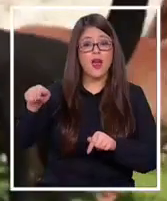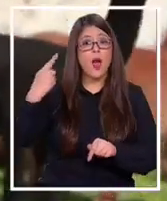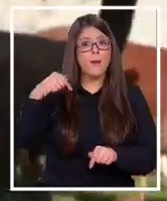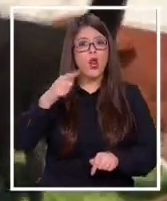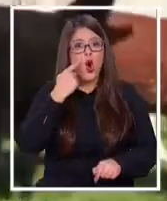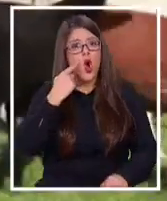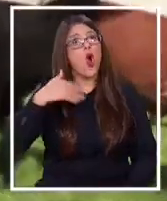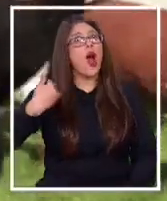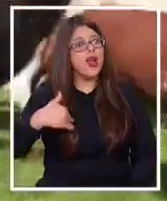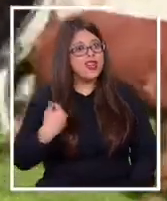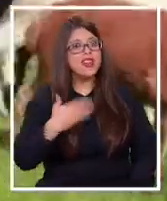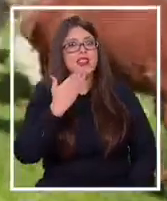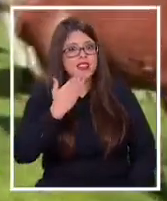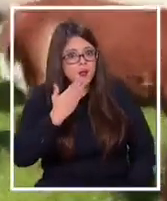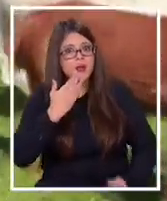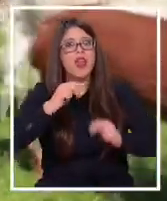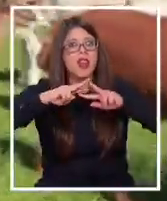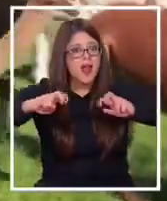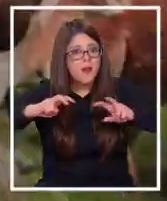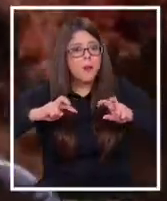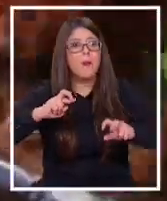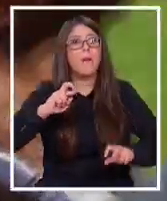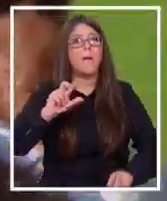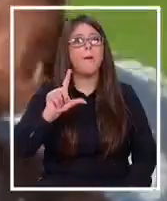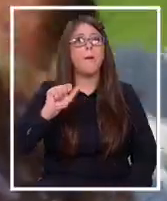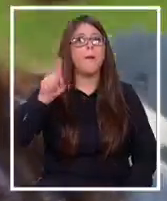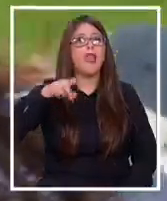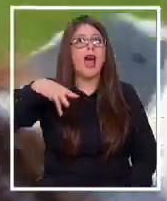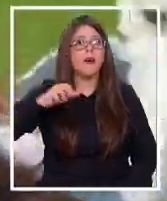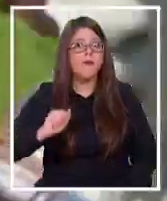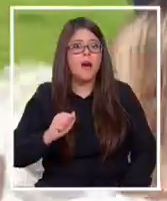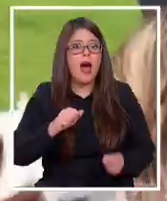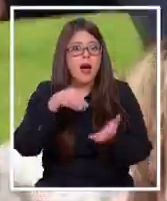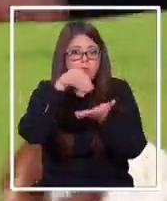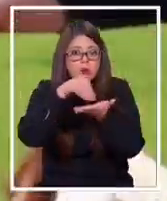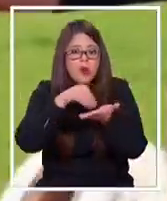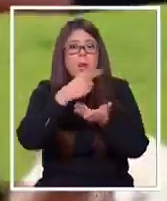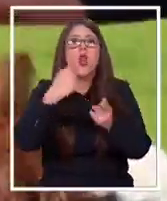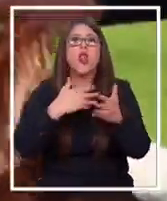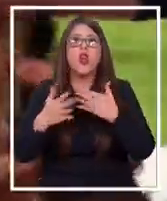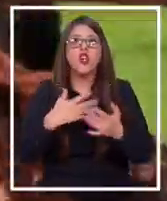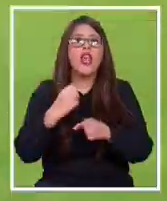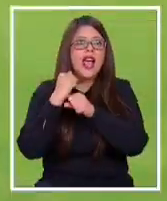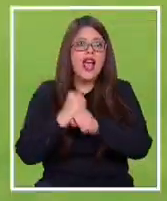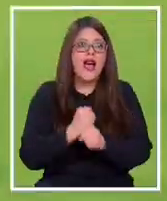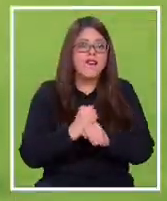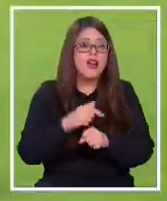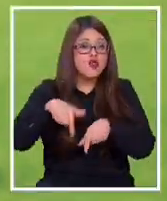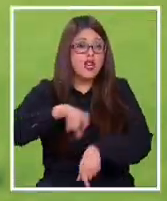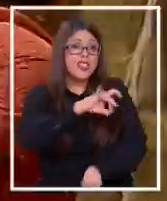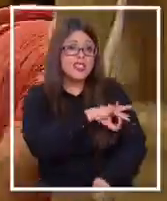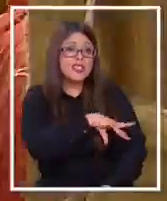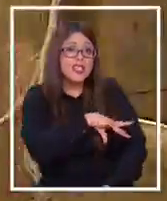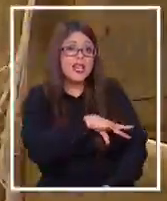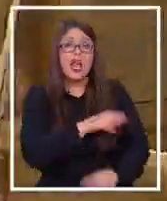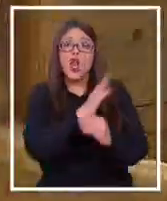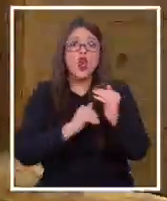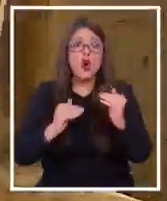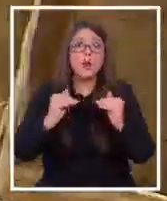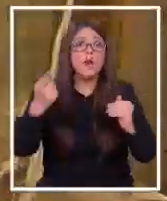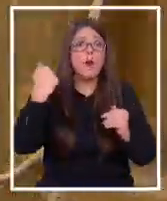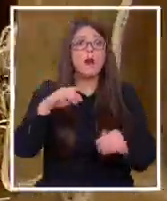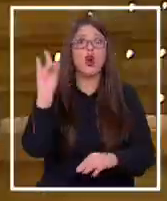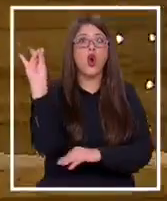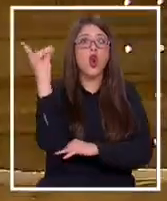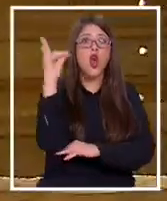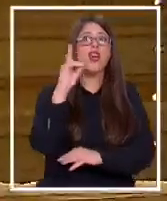pero Argentina también está investigando el plasma, pero en su caso en caballos. Y en Chile se hace lo mismo, pero con vicuñas